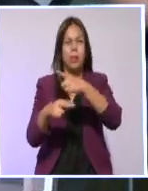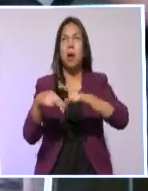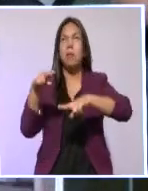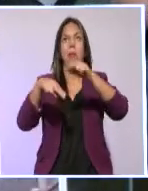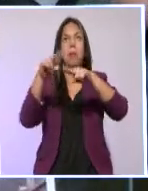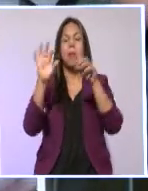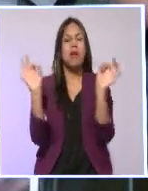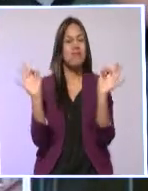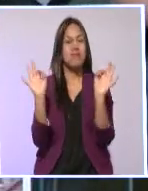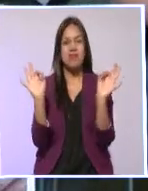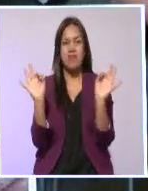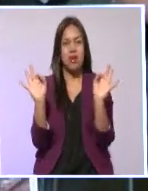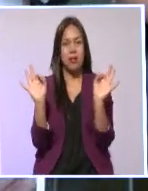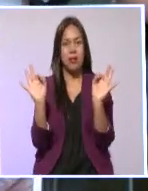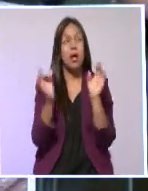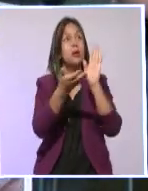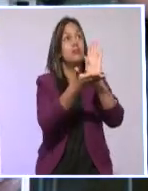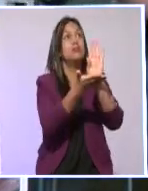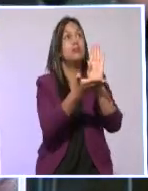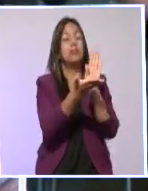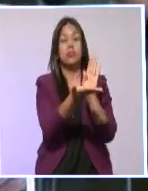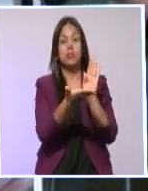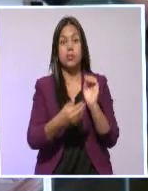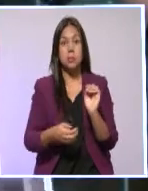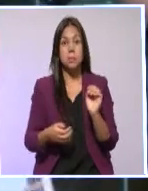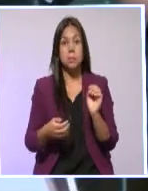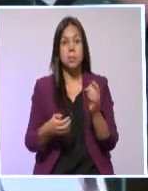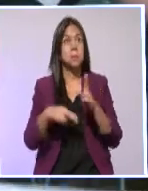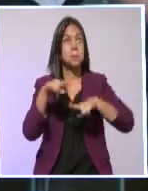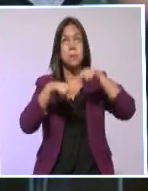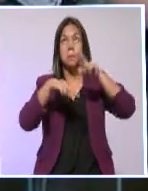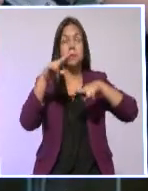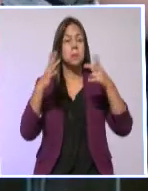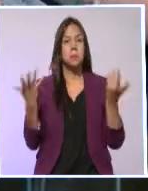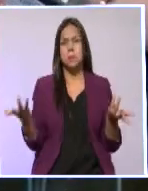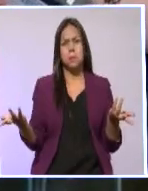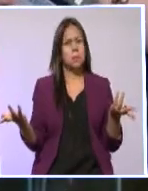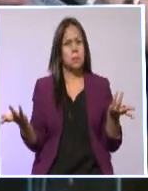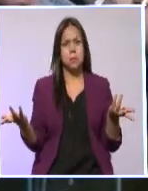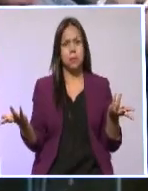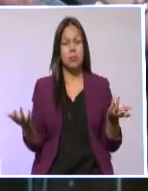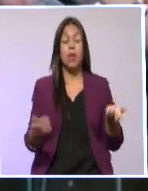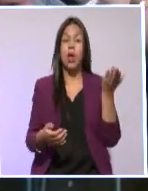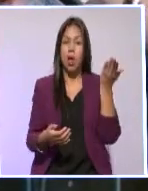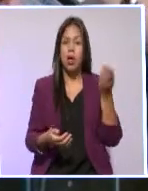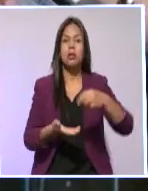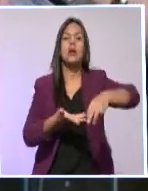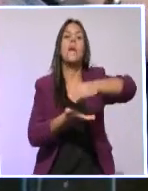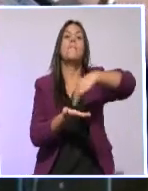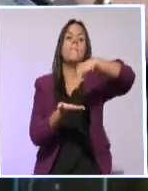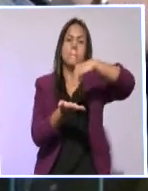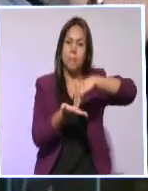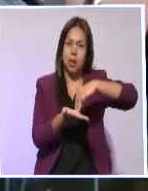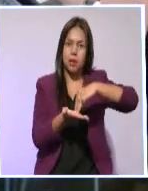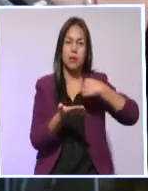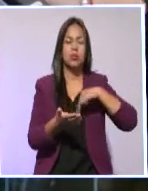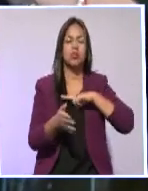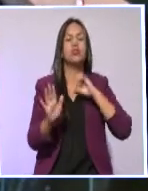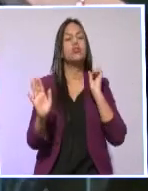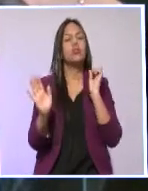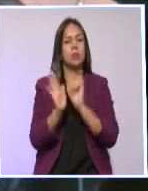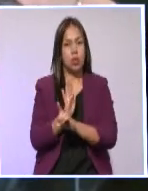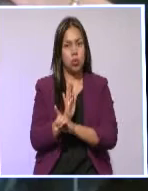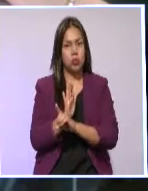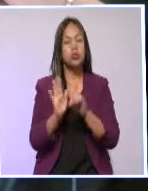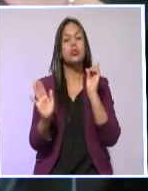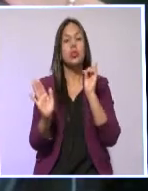El Seguro Social en la calle Pedro Guale, Puerto Viejo, es un canchón. Entonces, realmente la situación de los manabitas es grave. Hemos hecho denuncias de lo que ha ocurrido